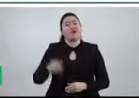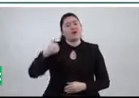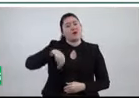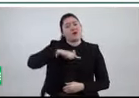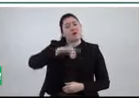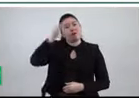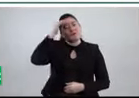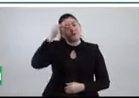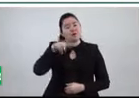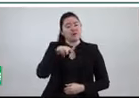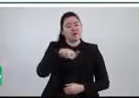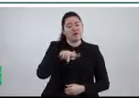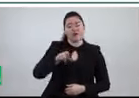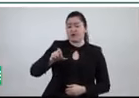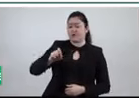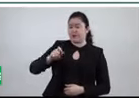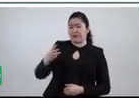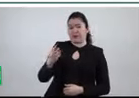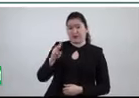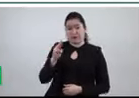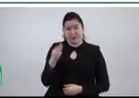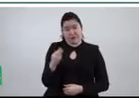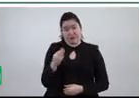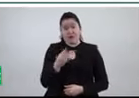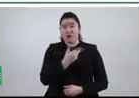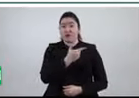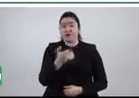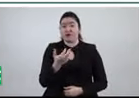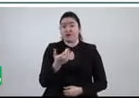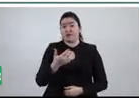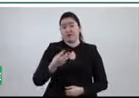entre 18 y 23 de mayo